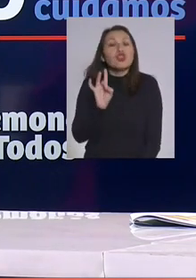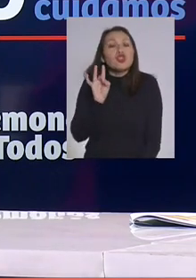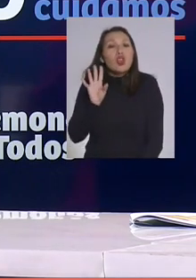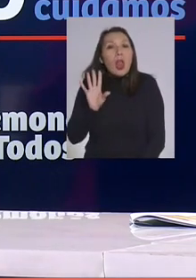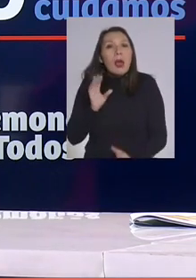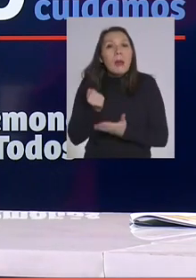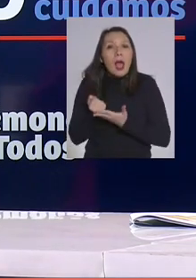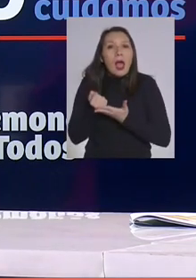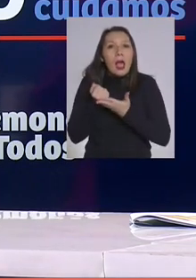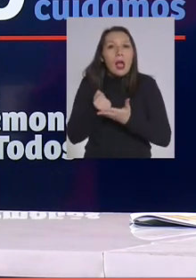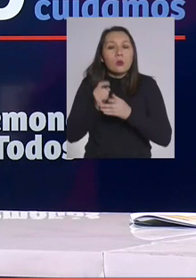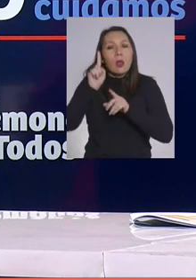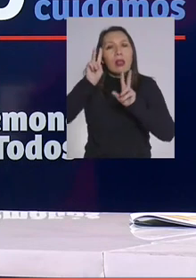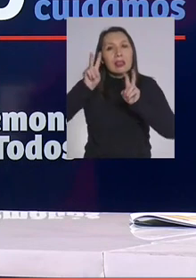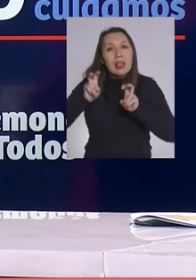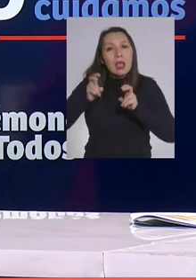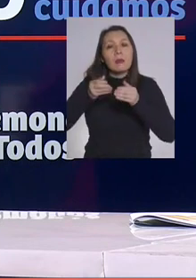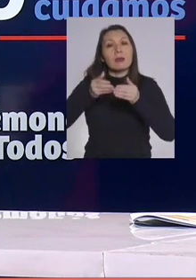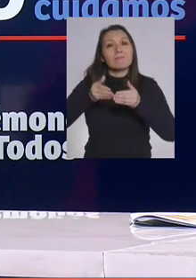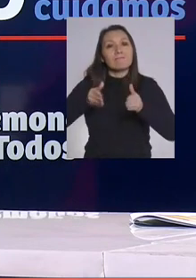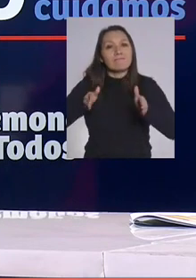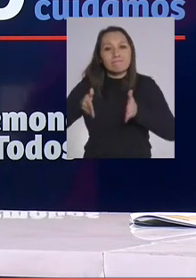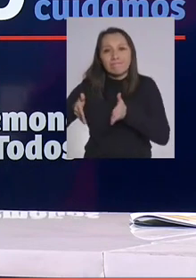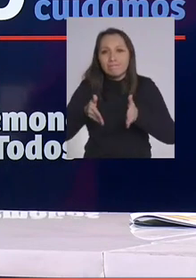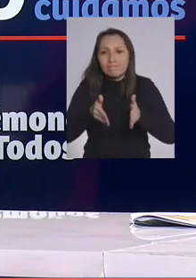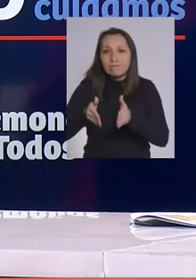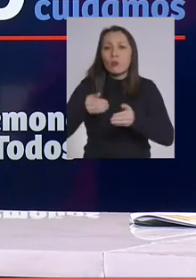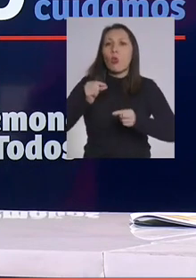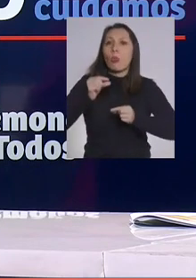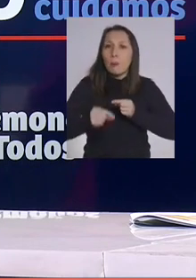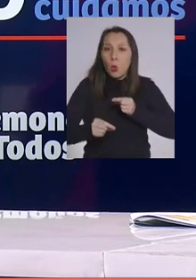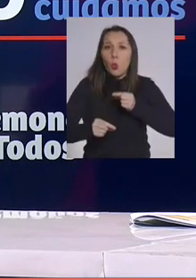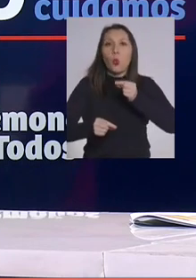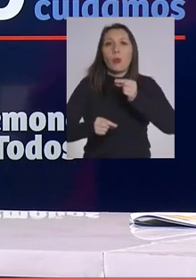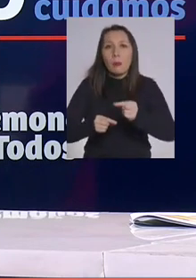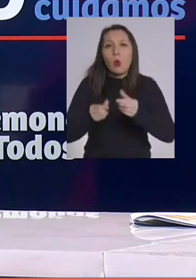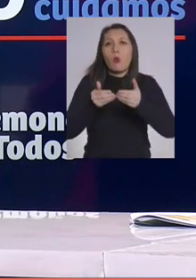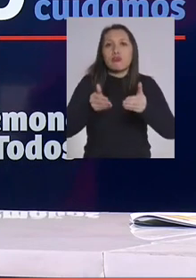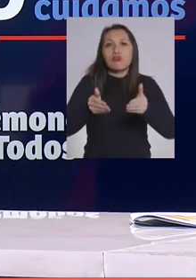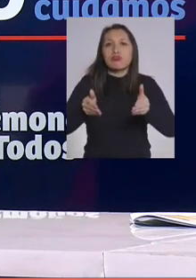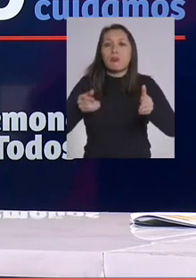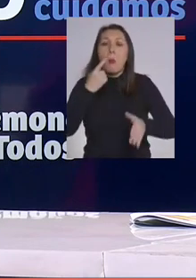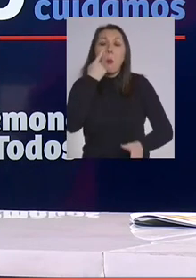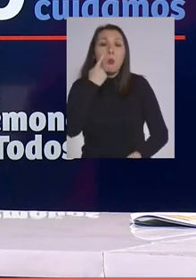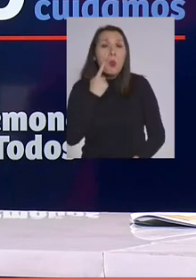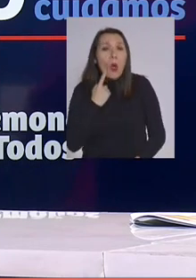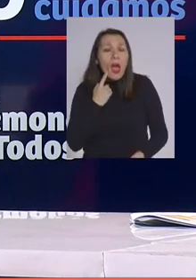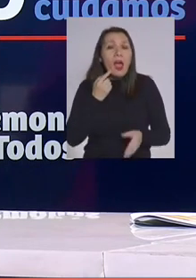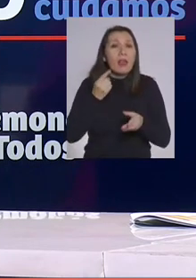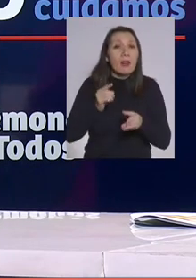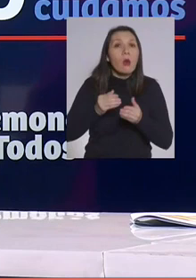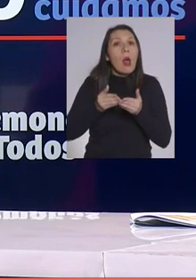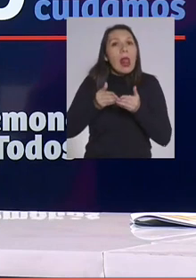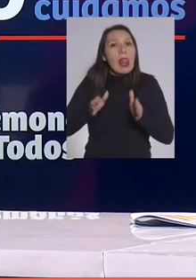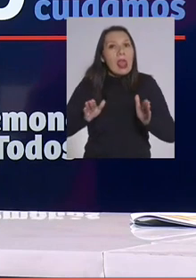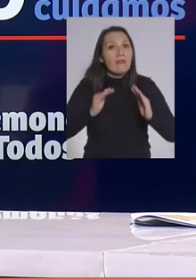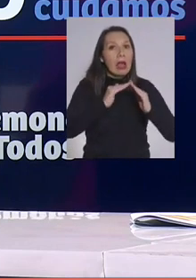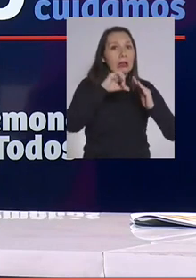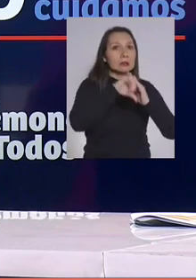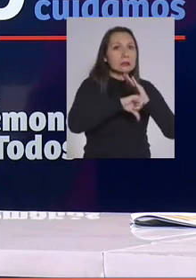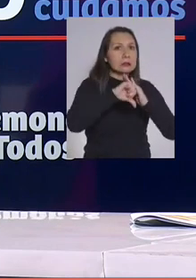una medida en la dirección de ir poco a poco probando medidas del confinamiento